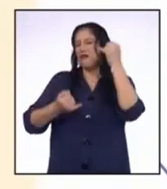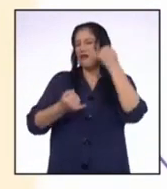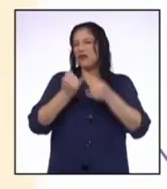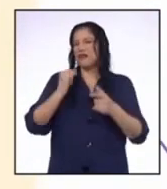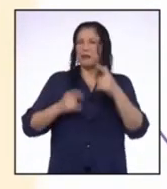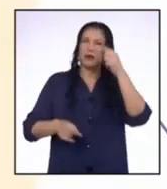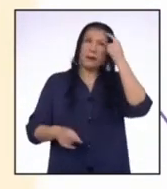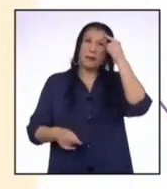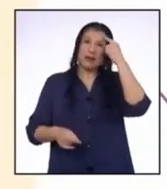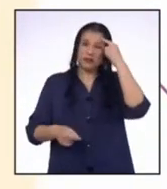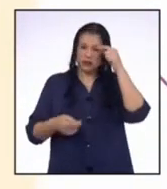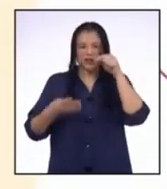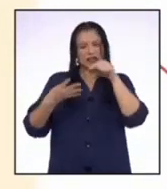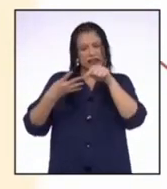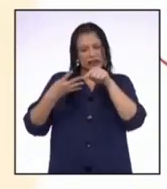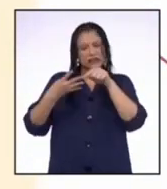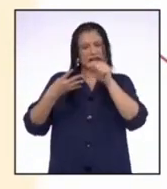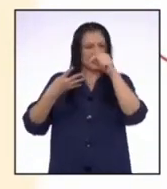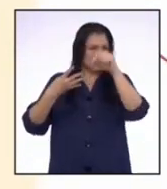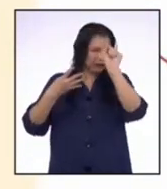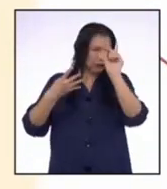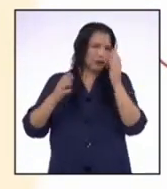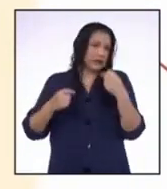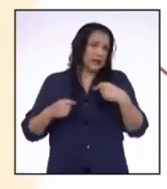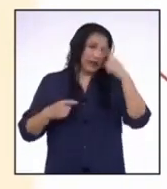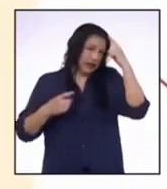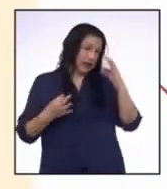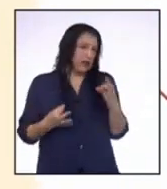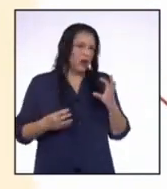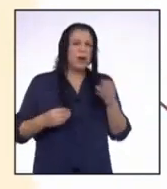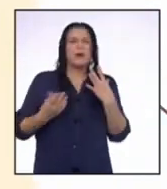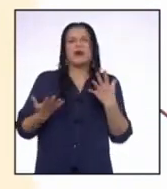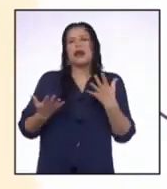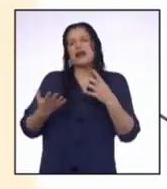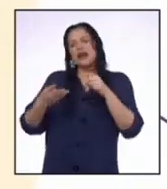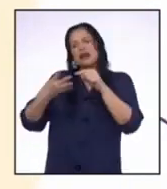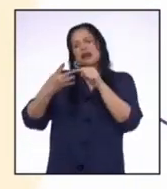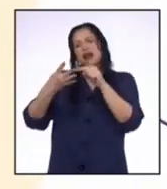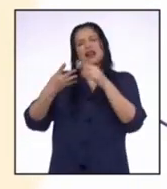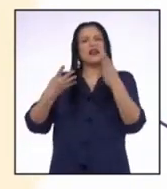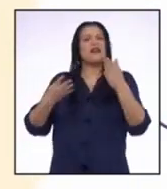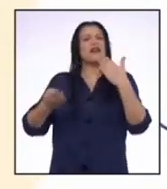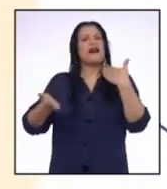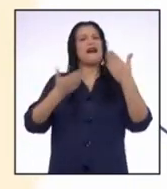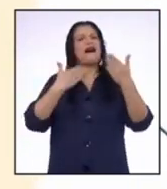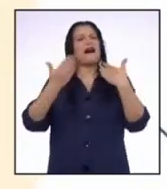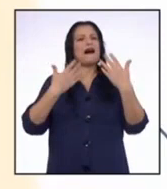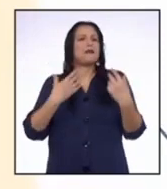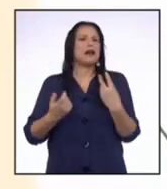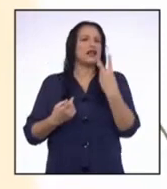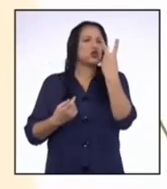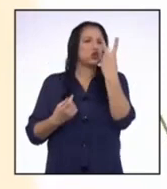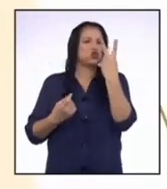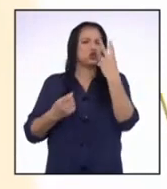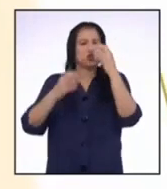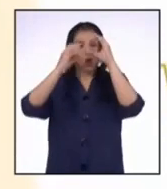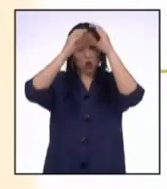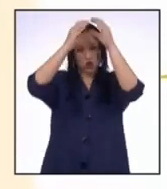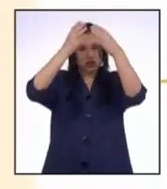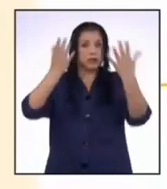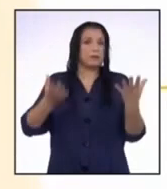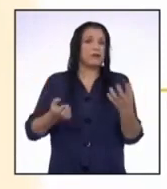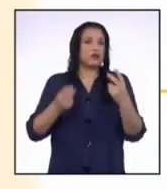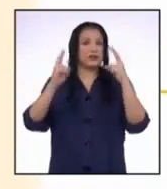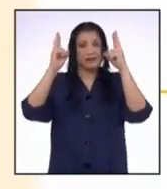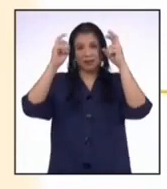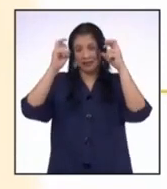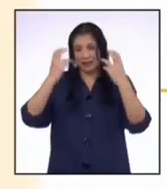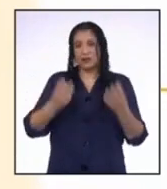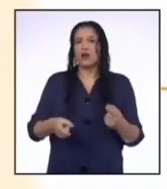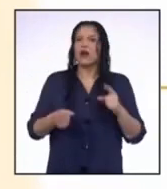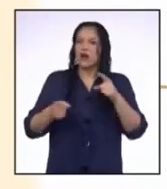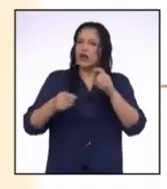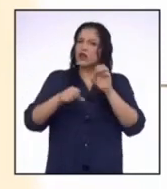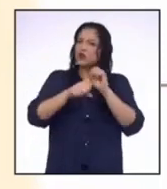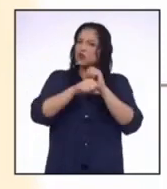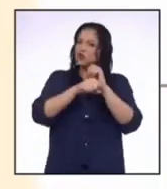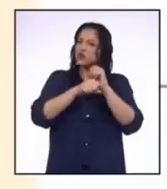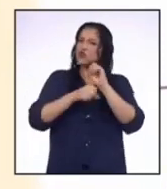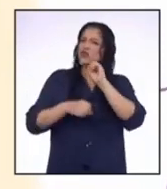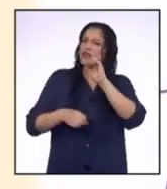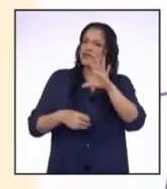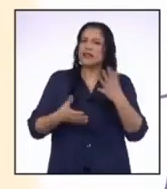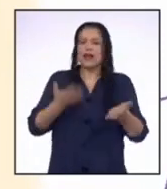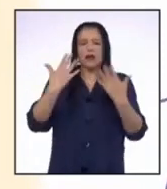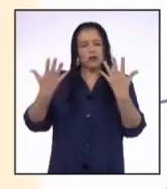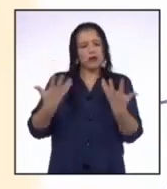porque pienso que es la que más se acerca. ¿Por qué? Es la única que menciona los dos conceptos del título y nos sugiere que debe existir una